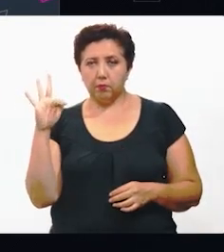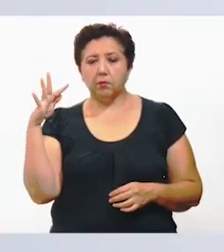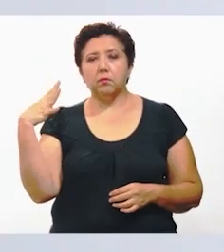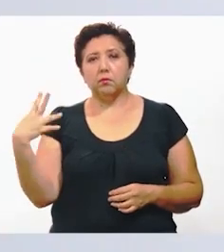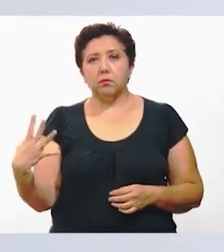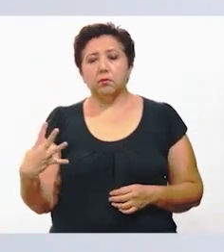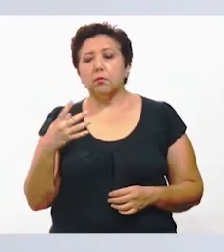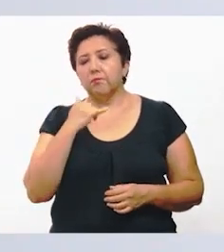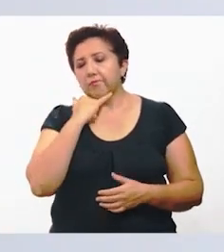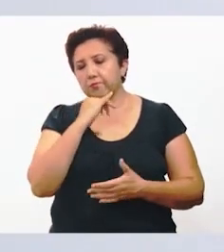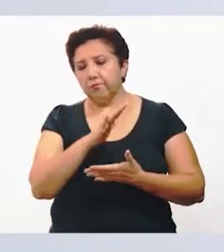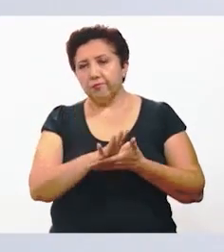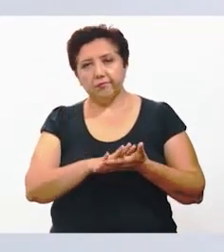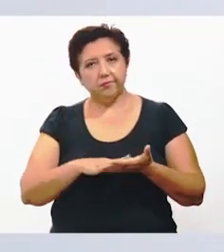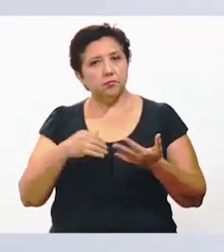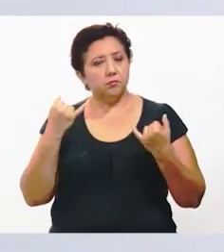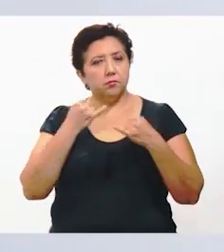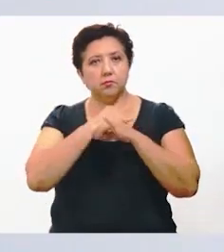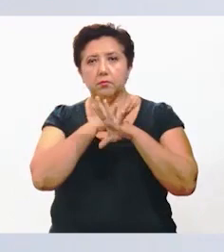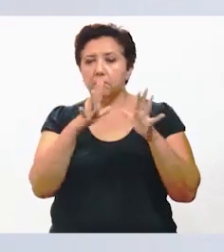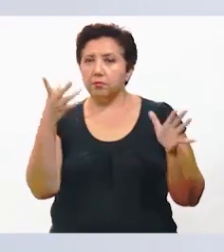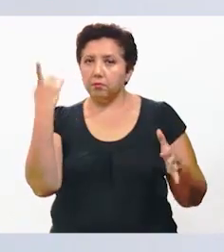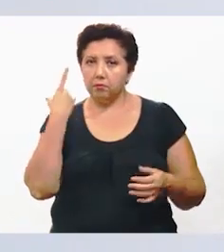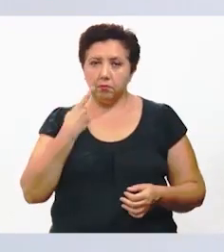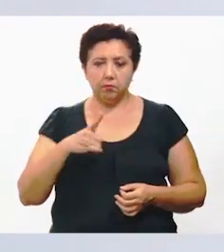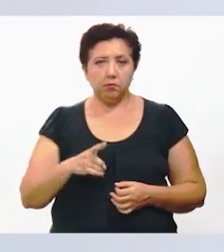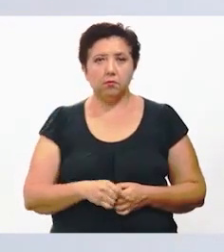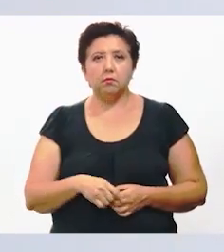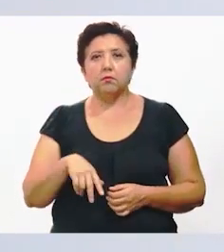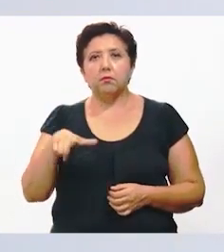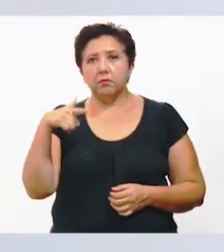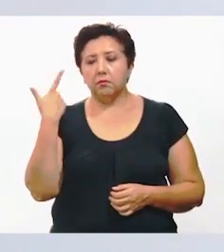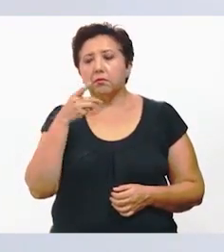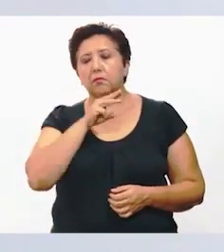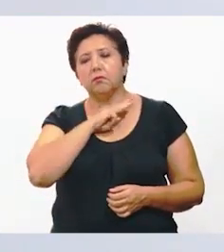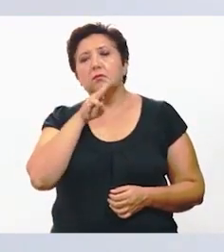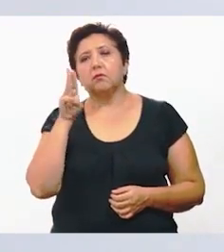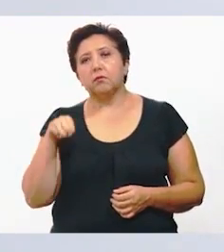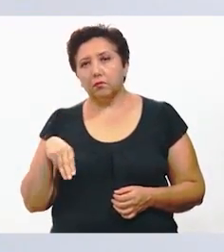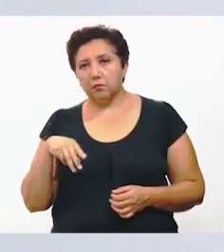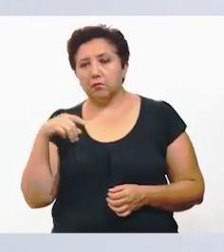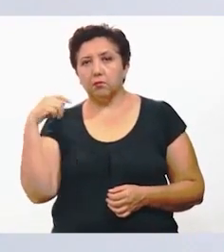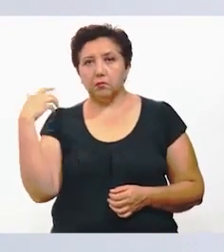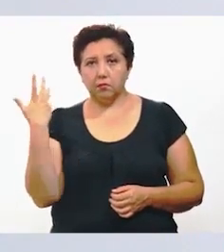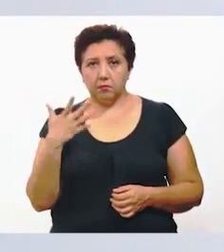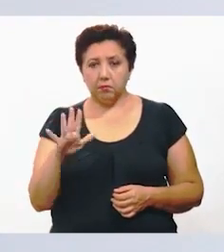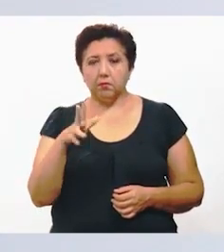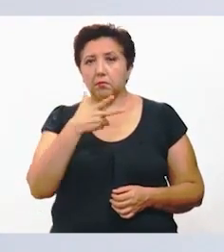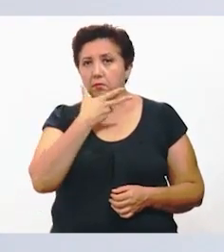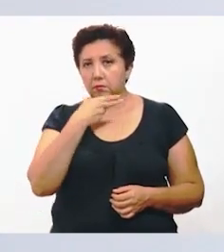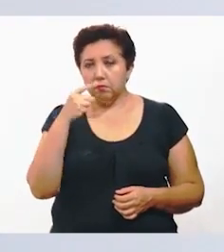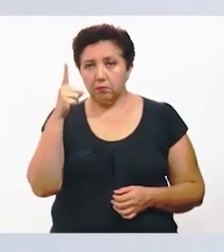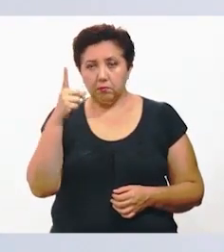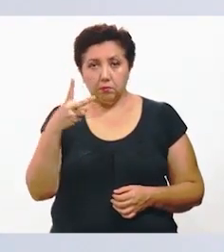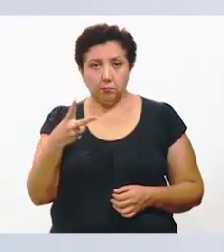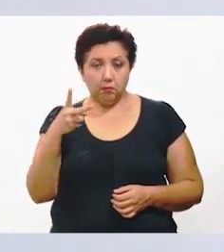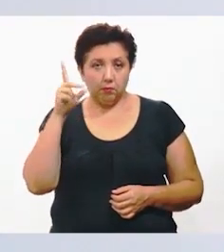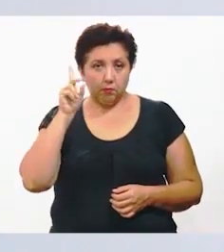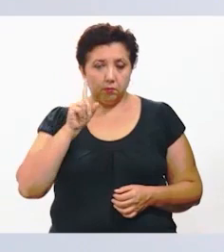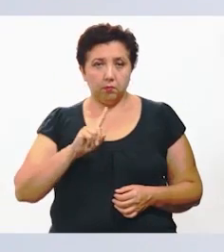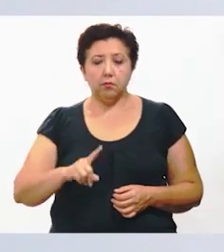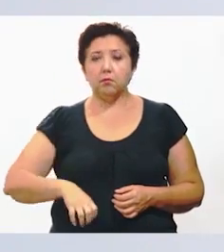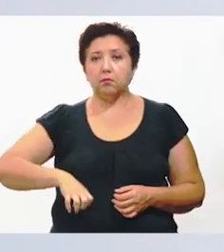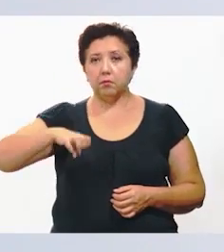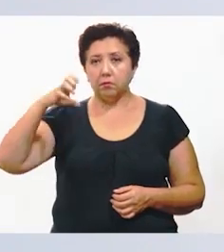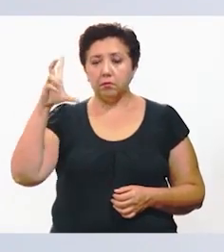4.244. Lamentablemente, en este parte médico informamos de 12 fallecimientos. Son 10 hombres y 2 mujeres, de